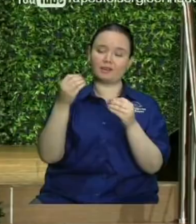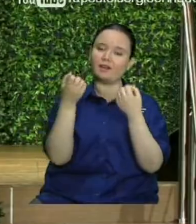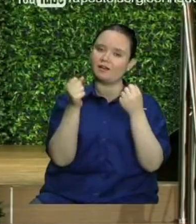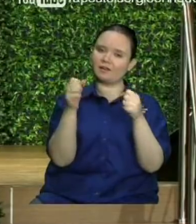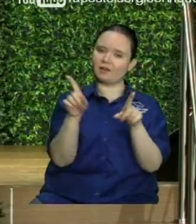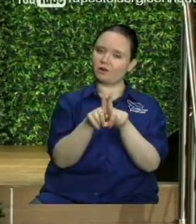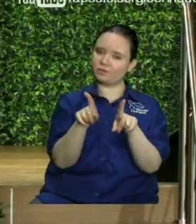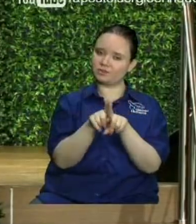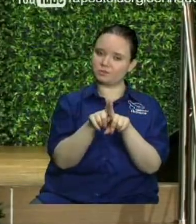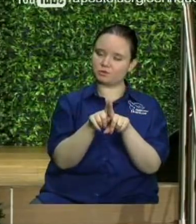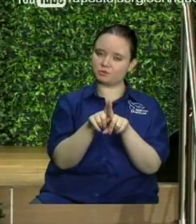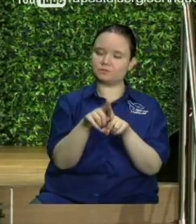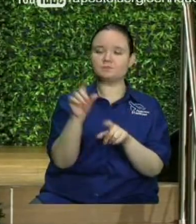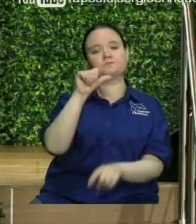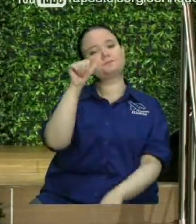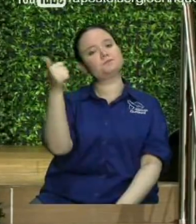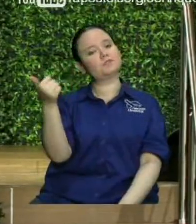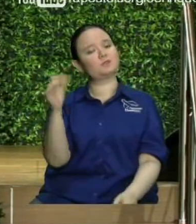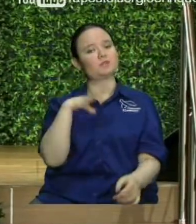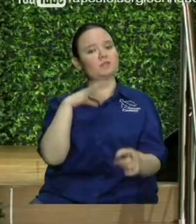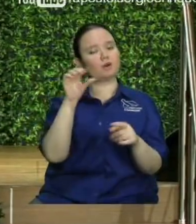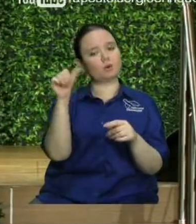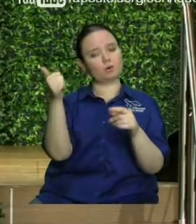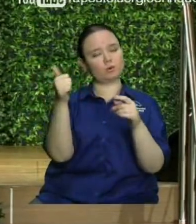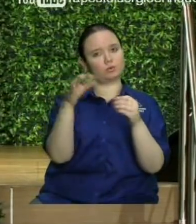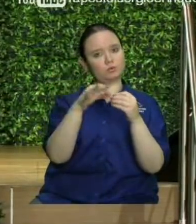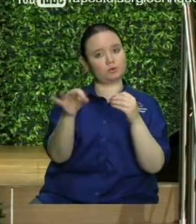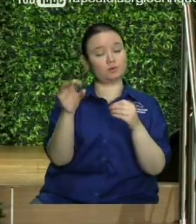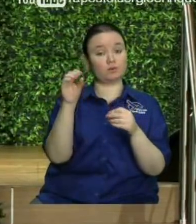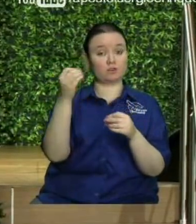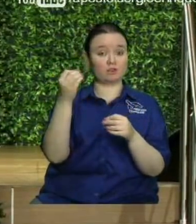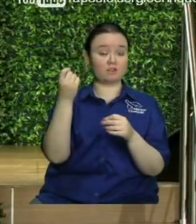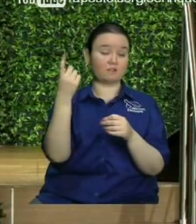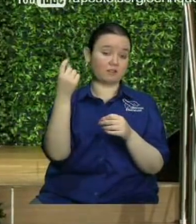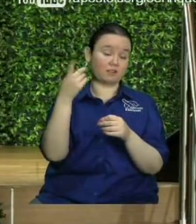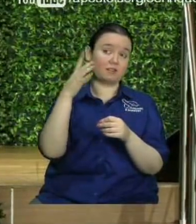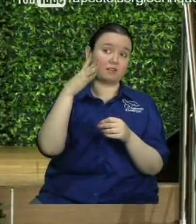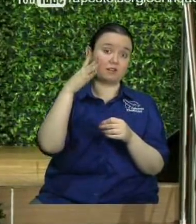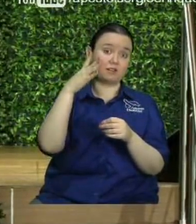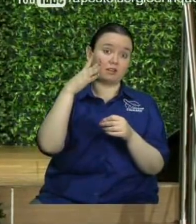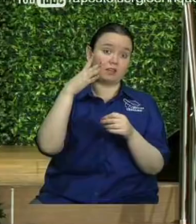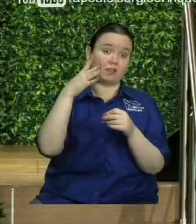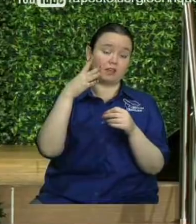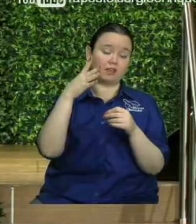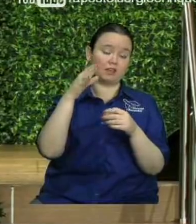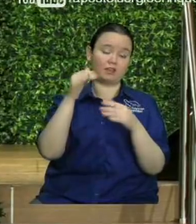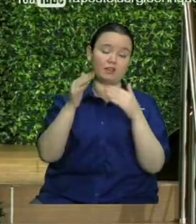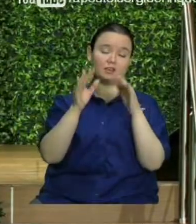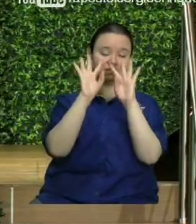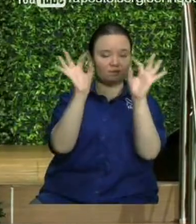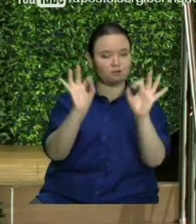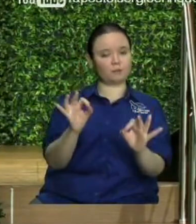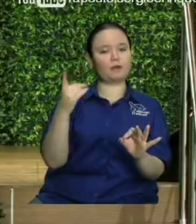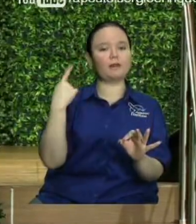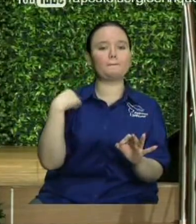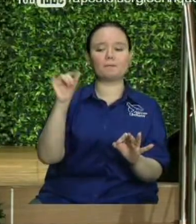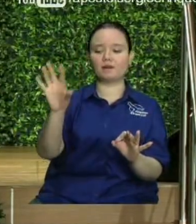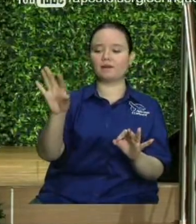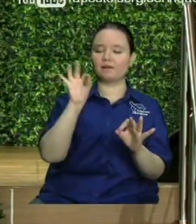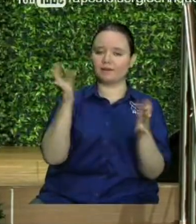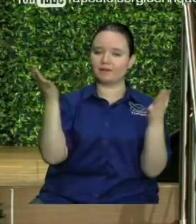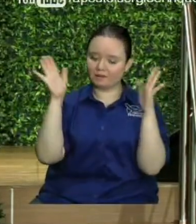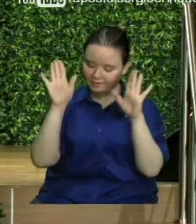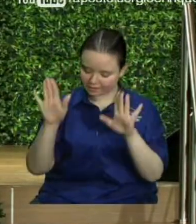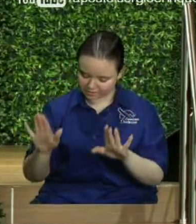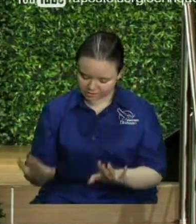luego vendía otro pueblo que aún no había sido creado, los que Dios llamaba para adoradores, la iglesia. Los que